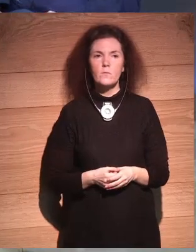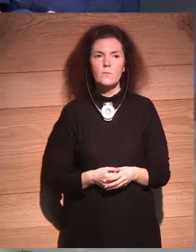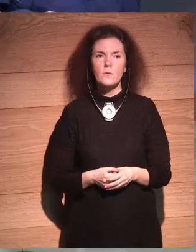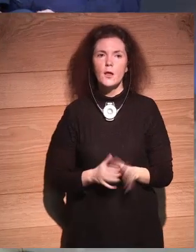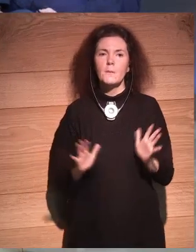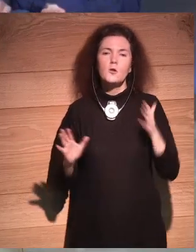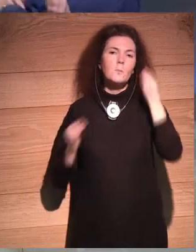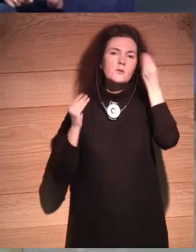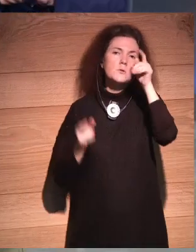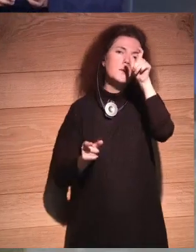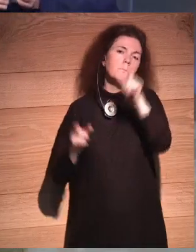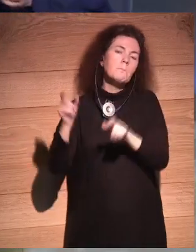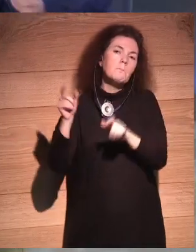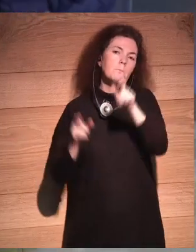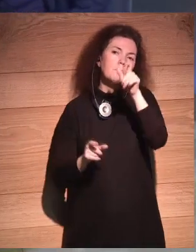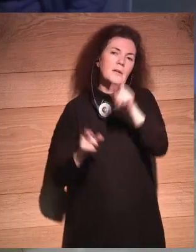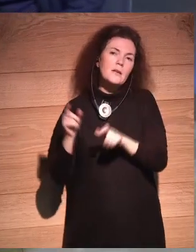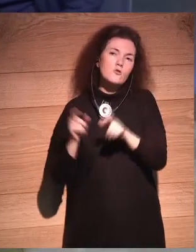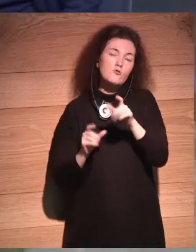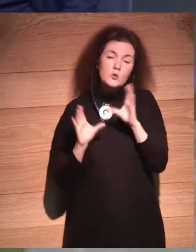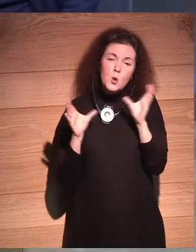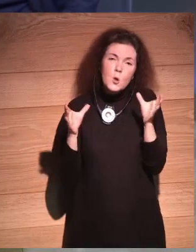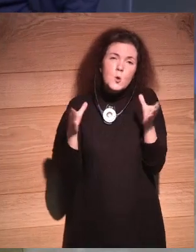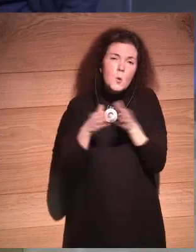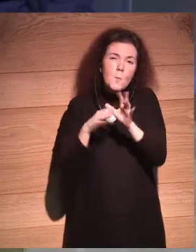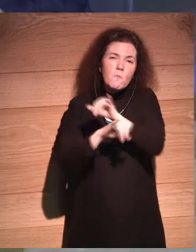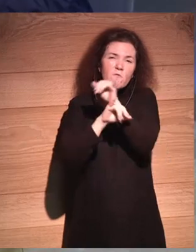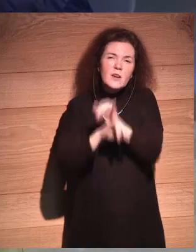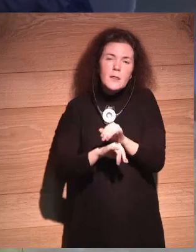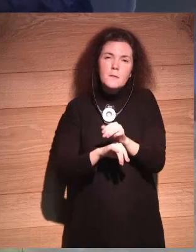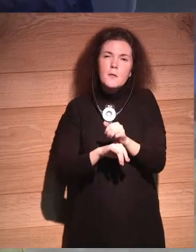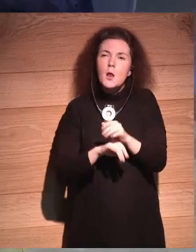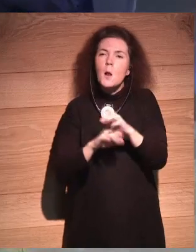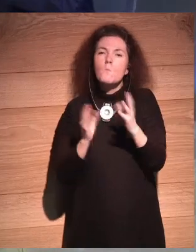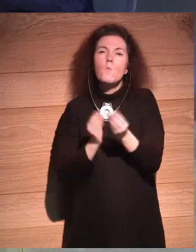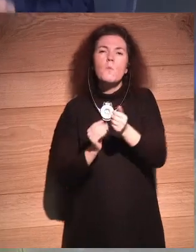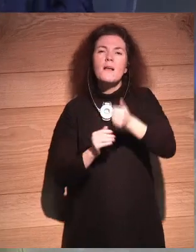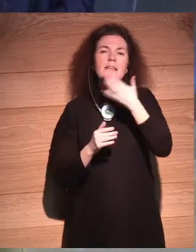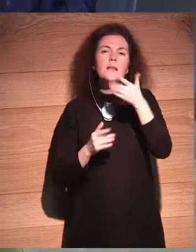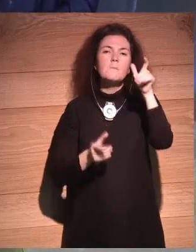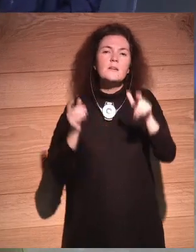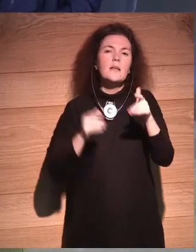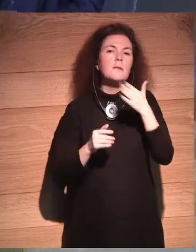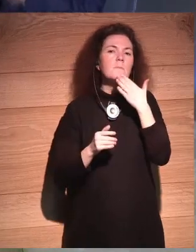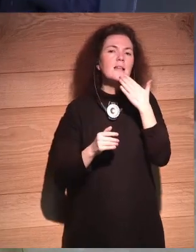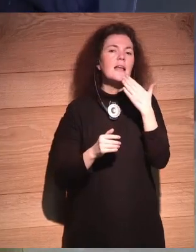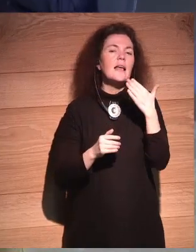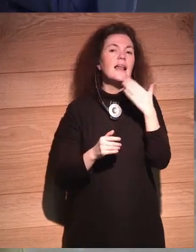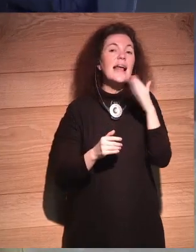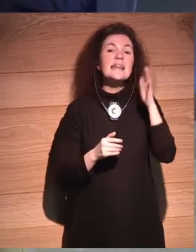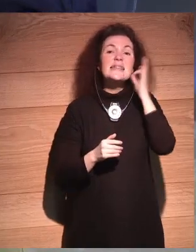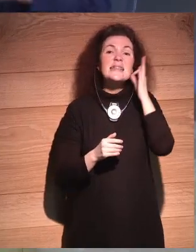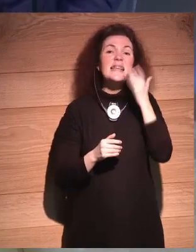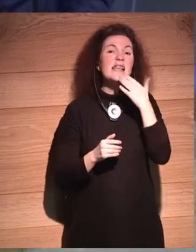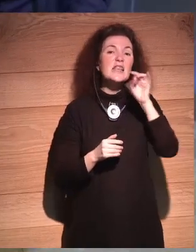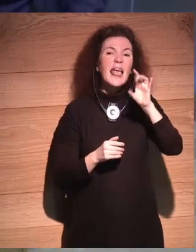Pero yo creo que las personas el grupo más felices en el mundo son las personas de 15 años, las niñas de